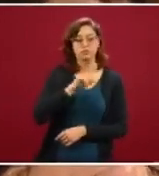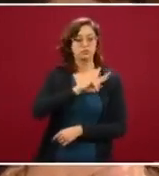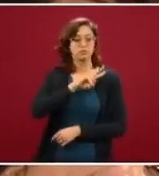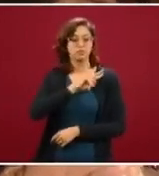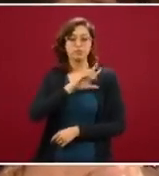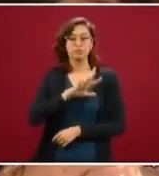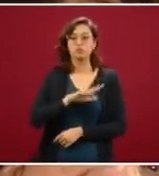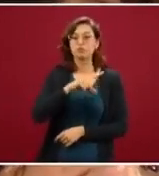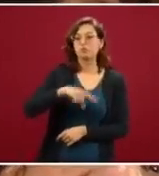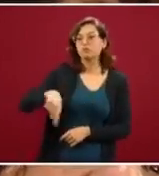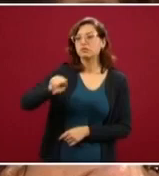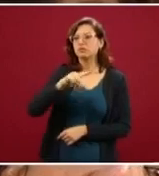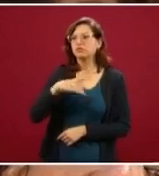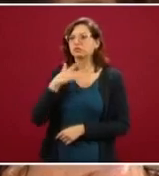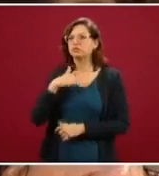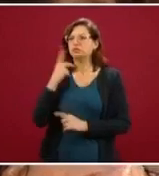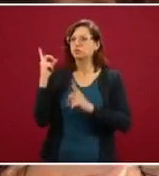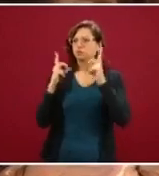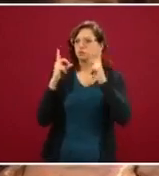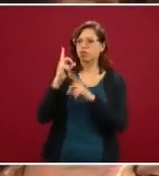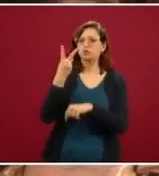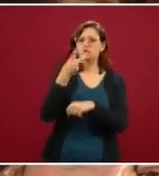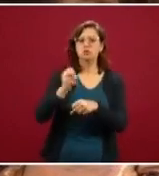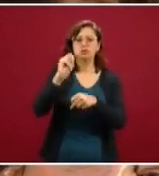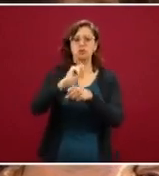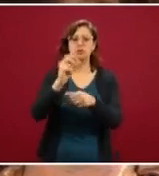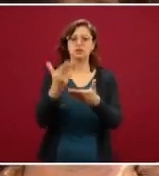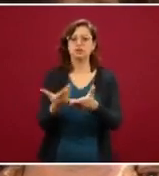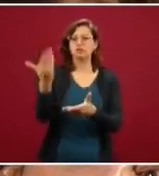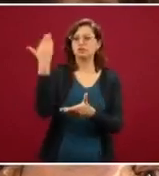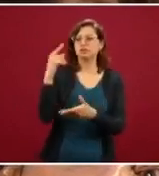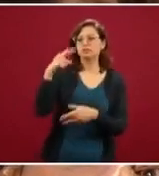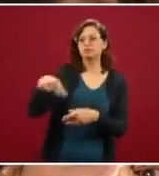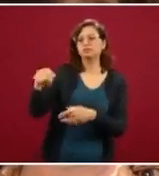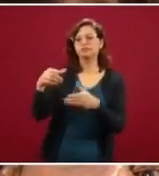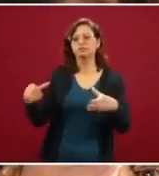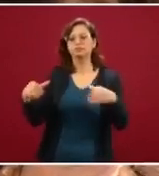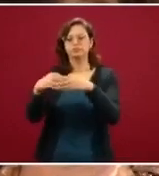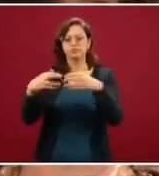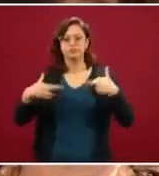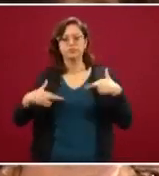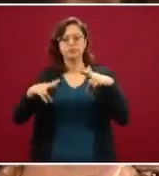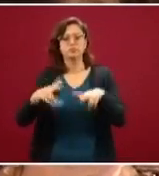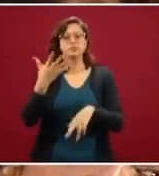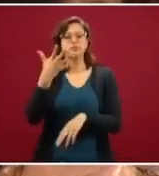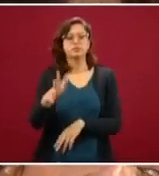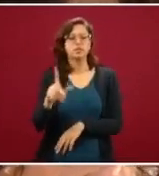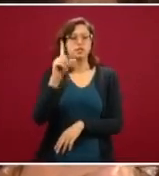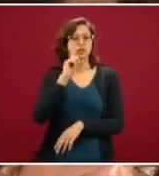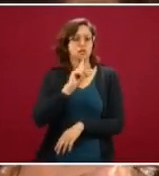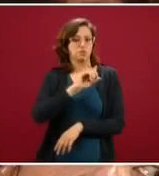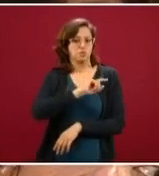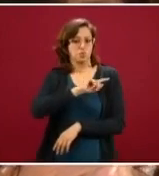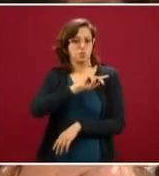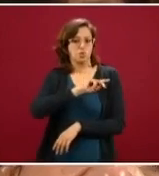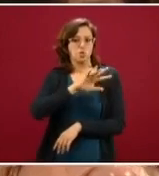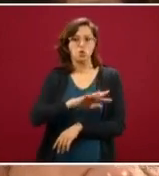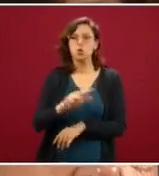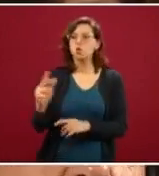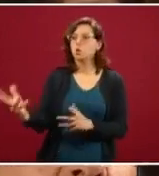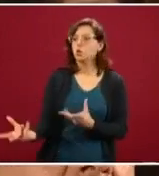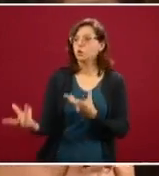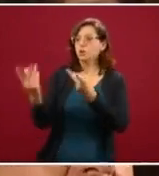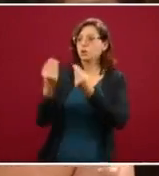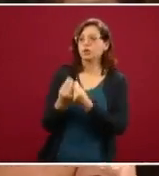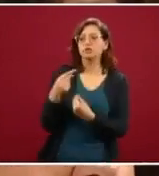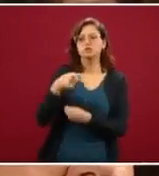semanas concertamos una cita con ellas. Vinieron una representación, 10 viudas de los mineros que están